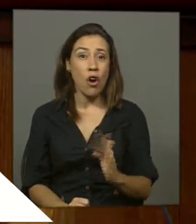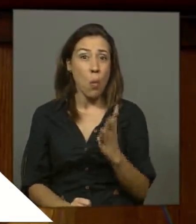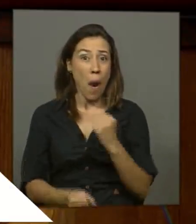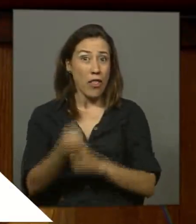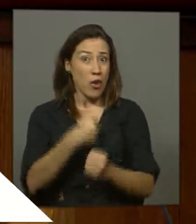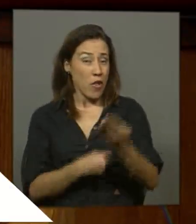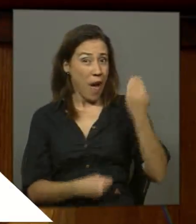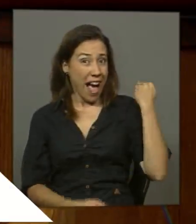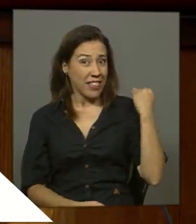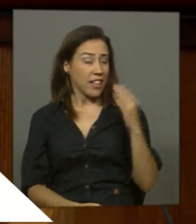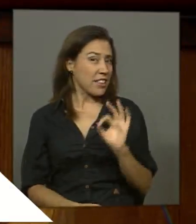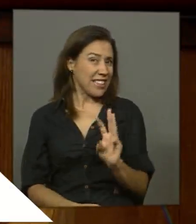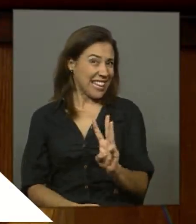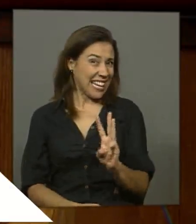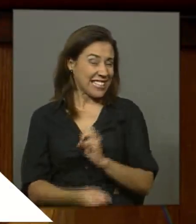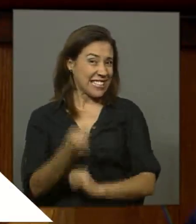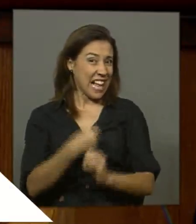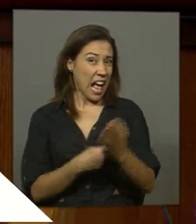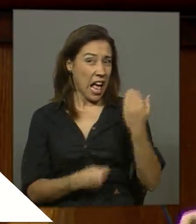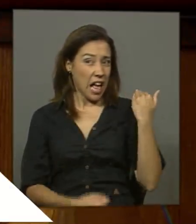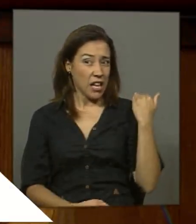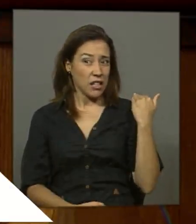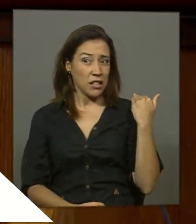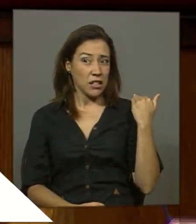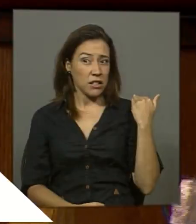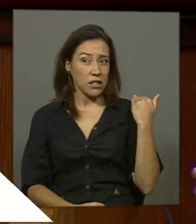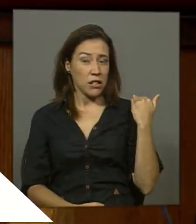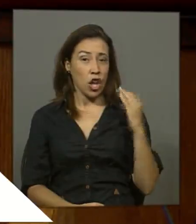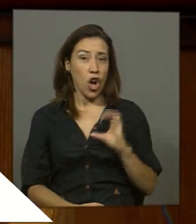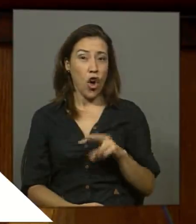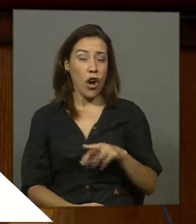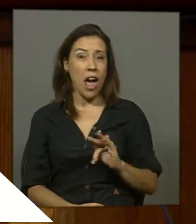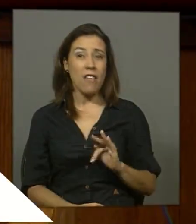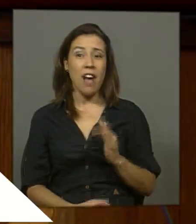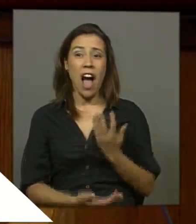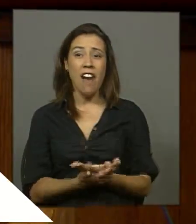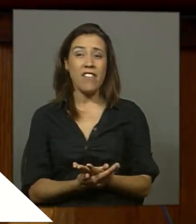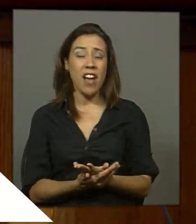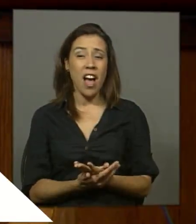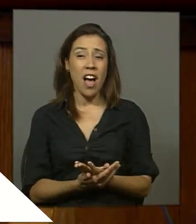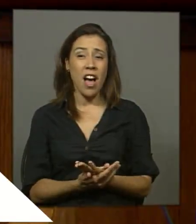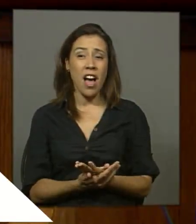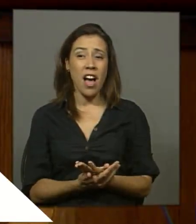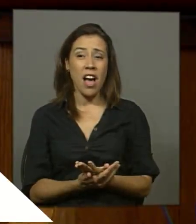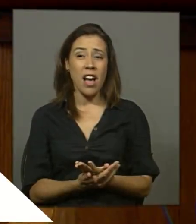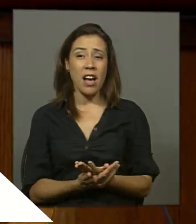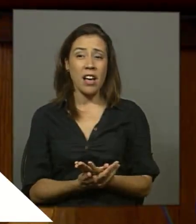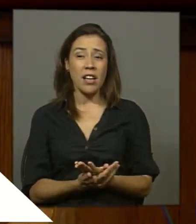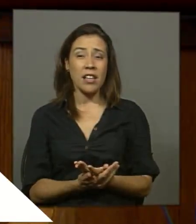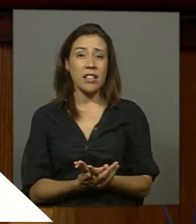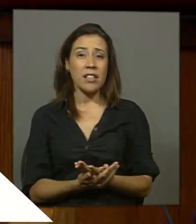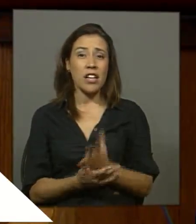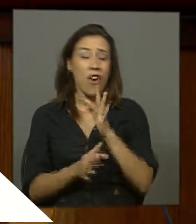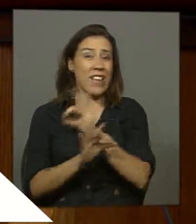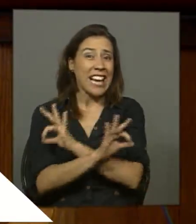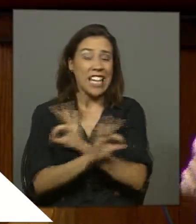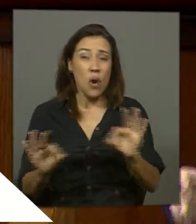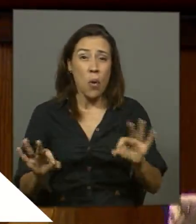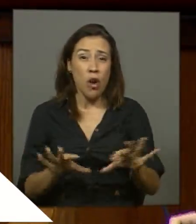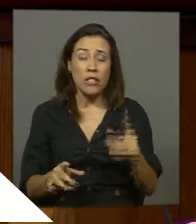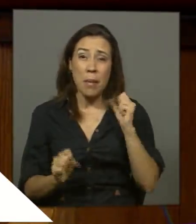años atrás hace 3 años atrás s que con se encontraba completamente desprovista de los medios